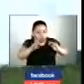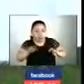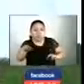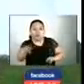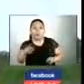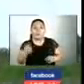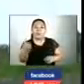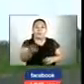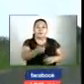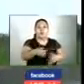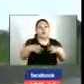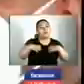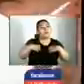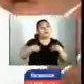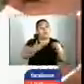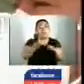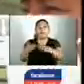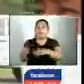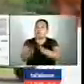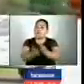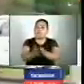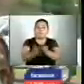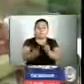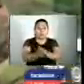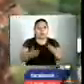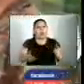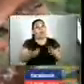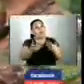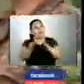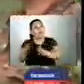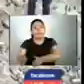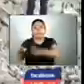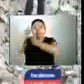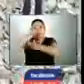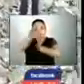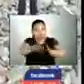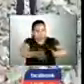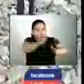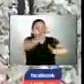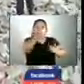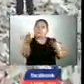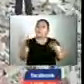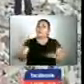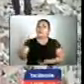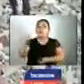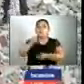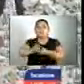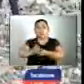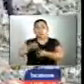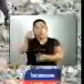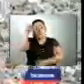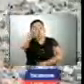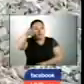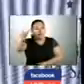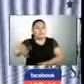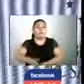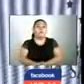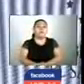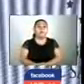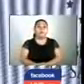vida en distintas condiciones y en la que diferentes instituciones han formado parte de este entrenamiento.